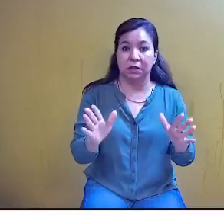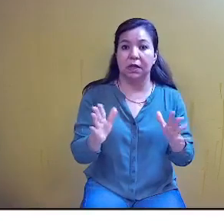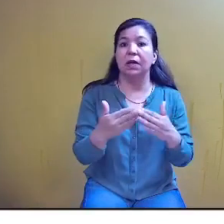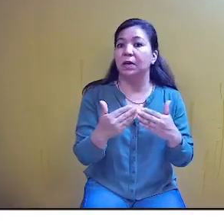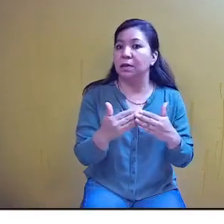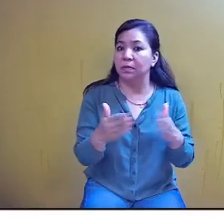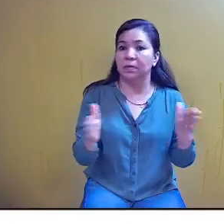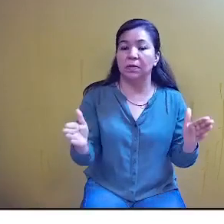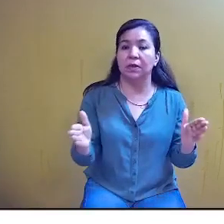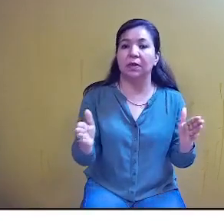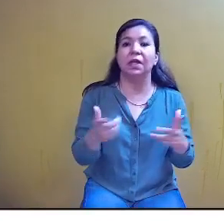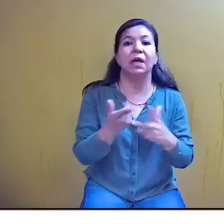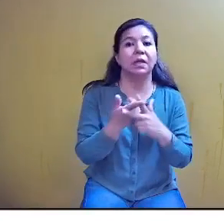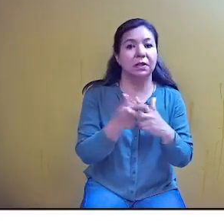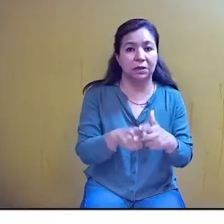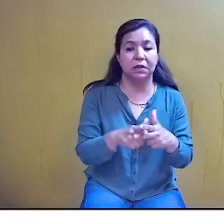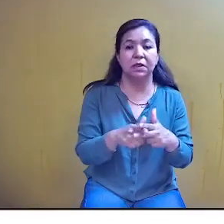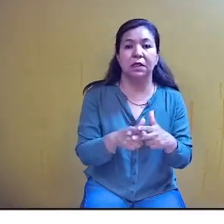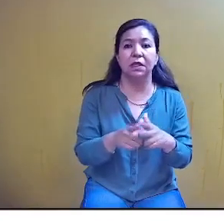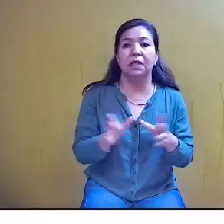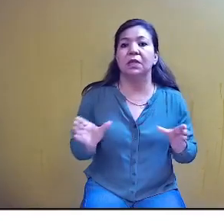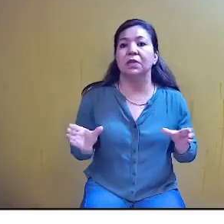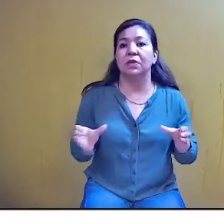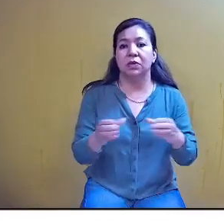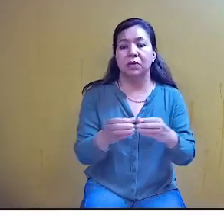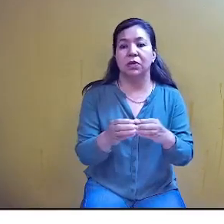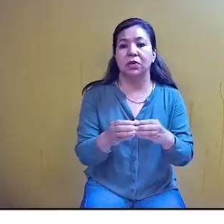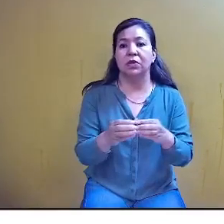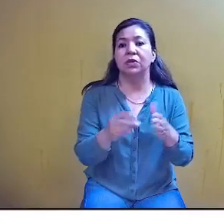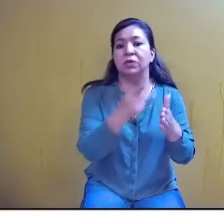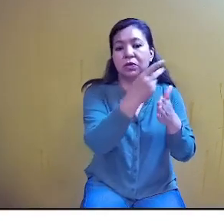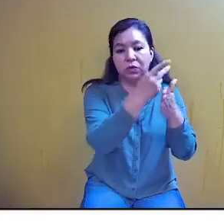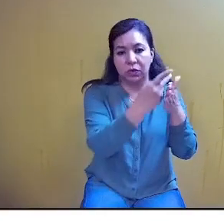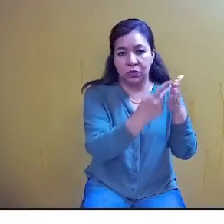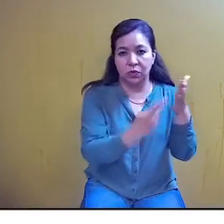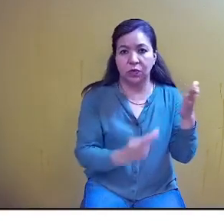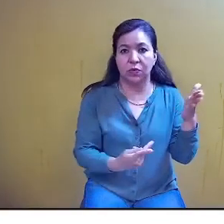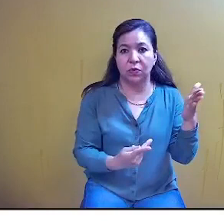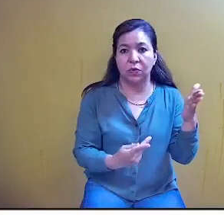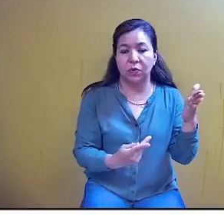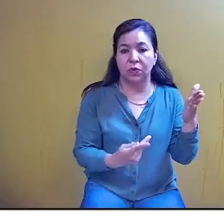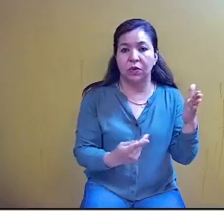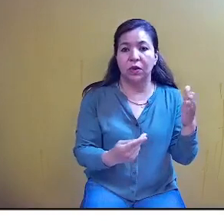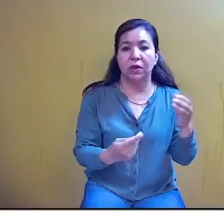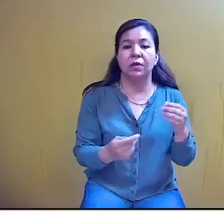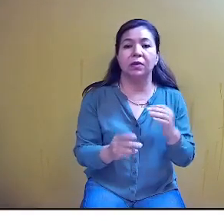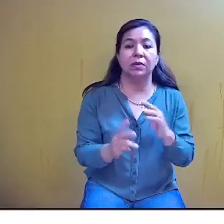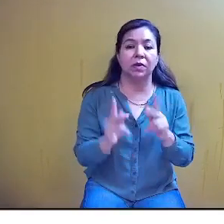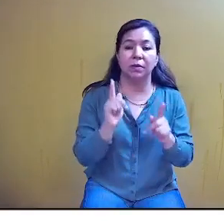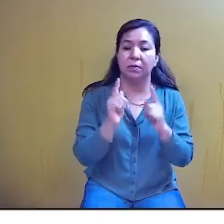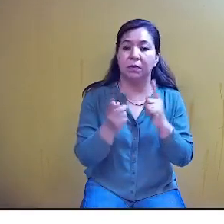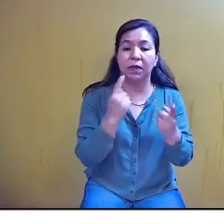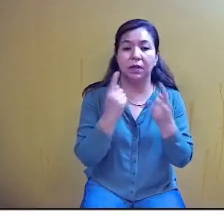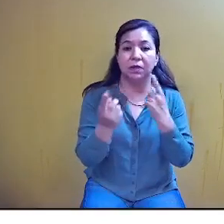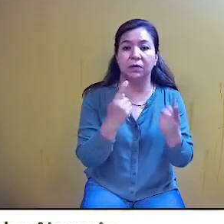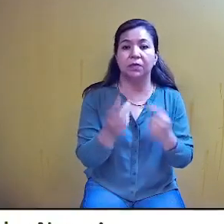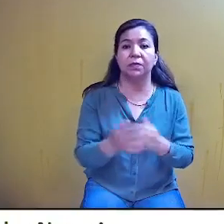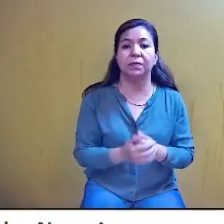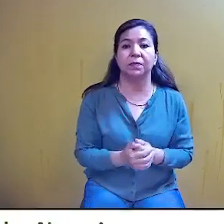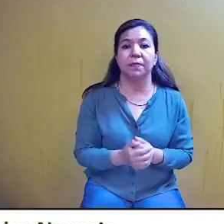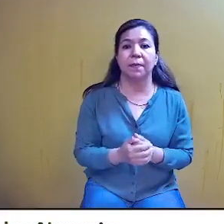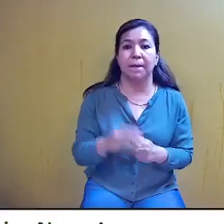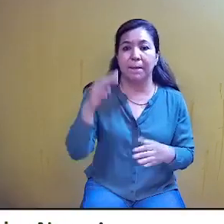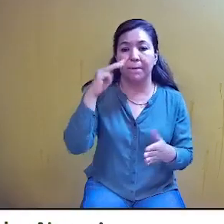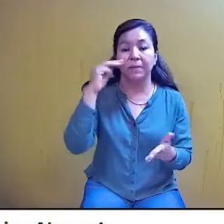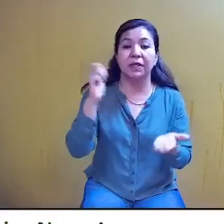sesión. Le solicito nos informe cuáles son los asuntos listados para su resolución. Señora presidenta,